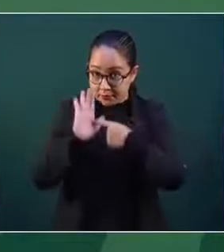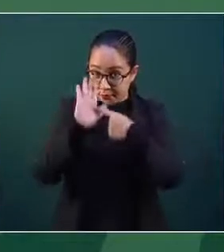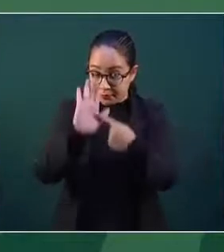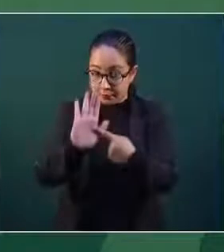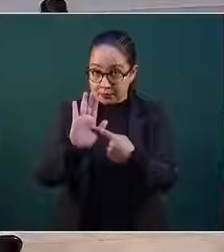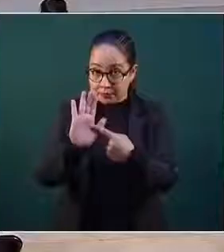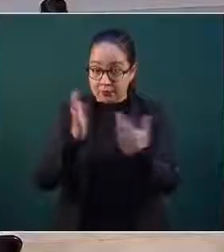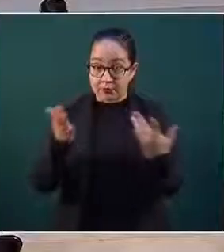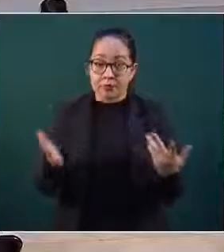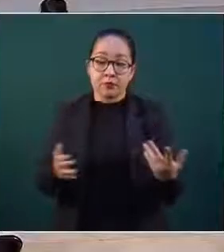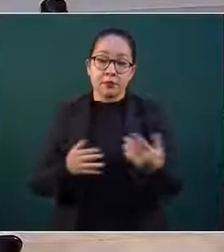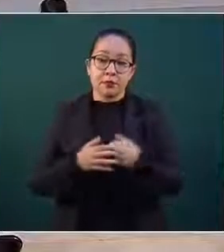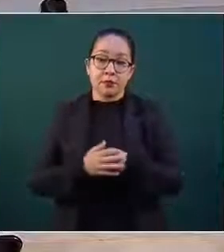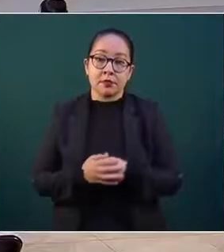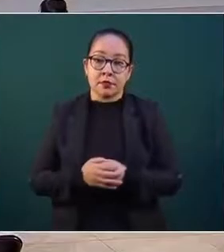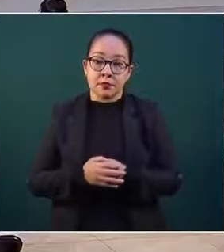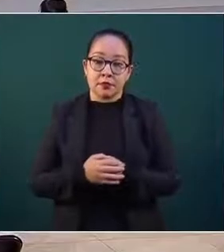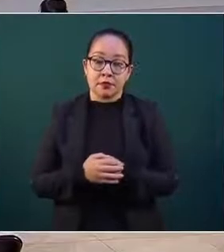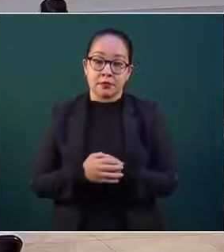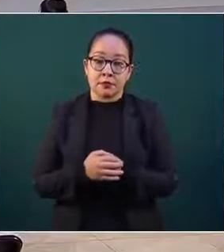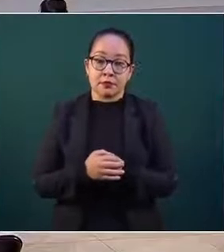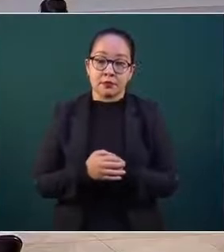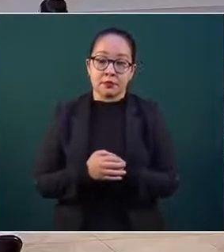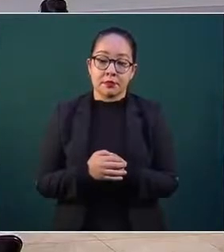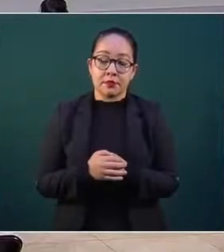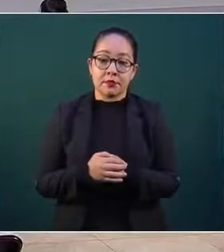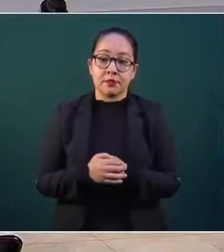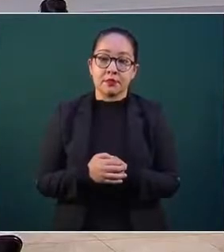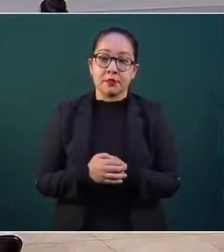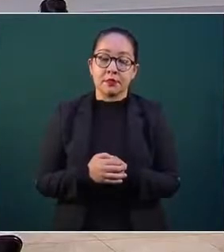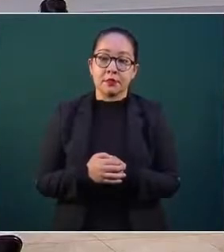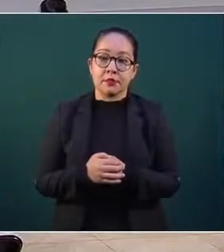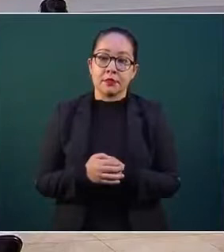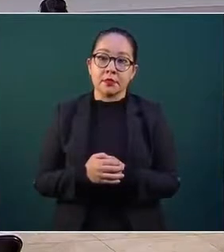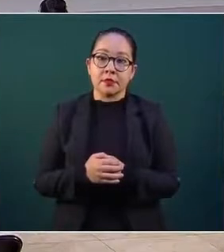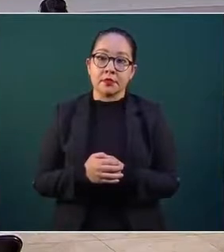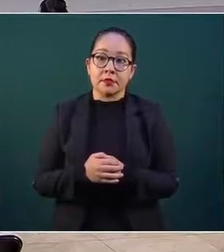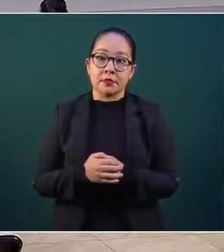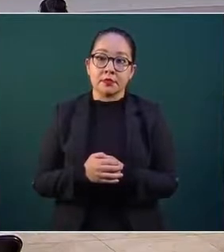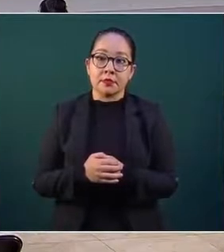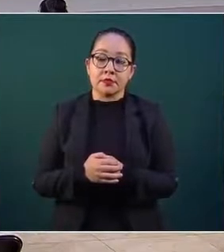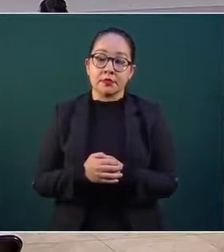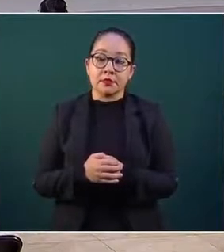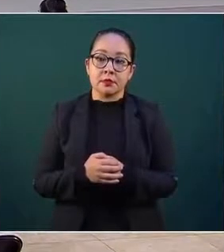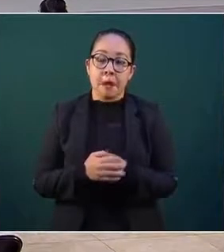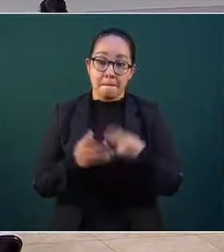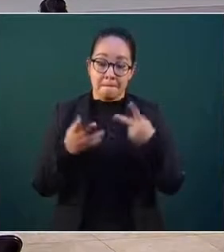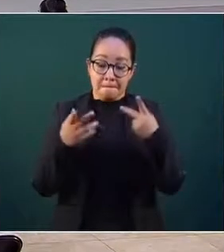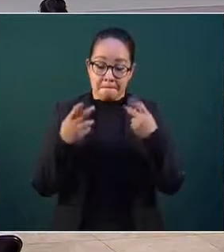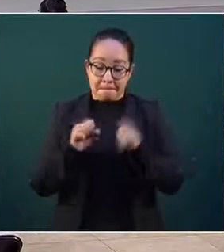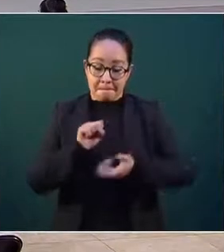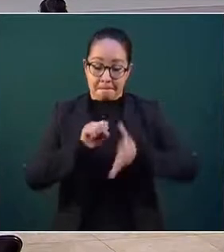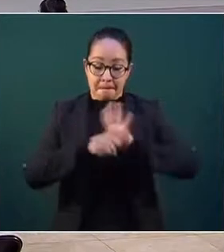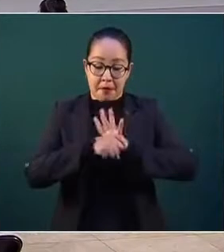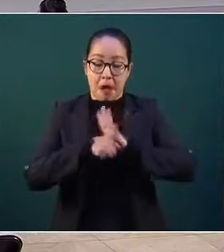aún cuando está creciendo el número de contagios, de